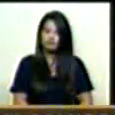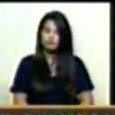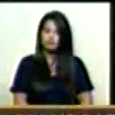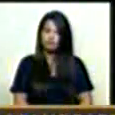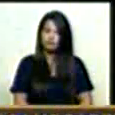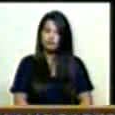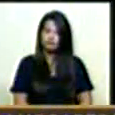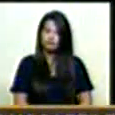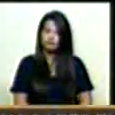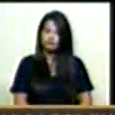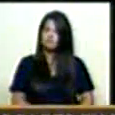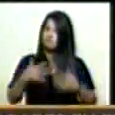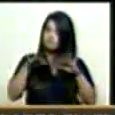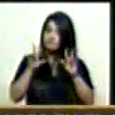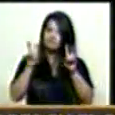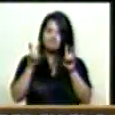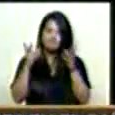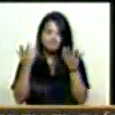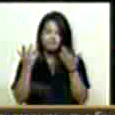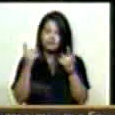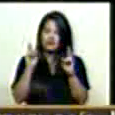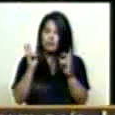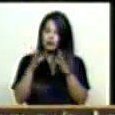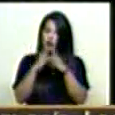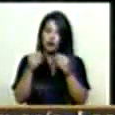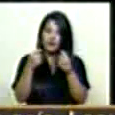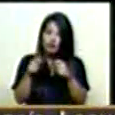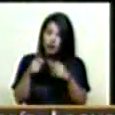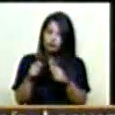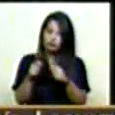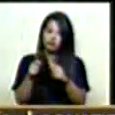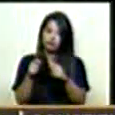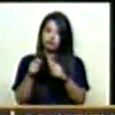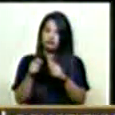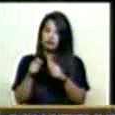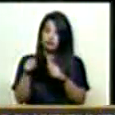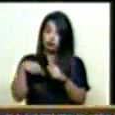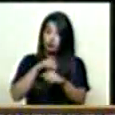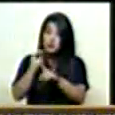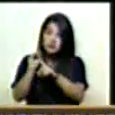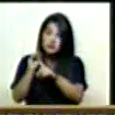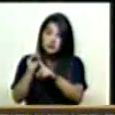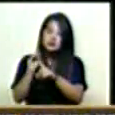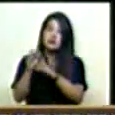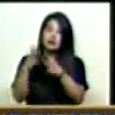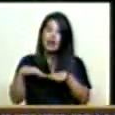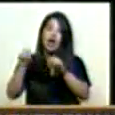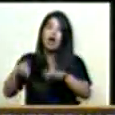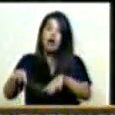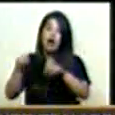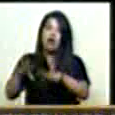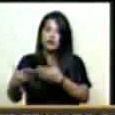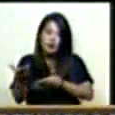por supuesto pese a todos los intentos de lograr una rendición pacífica y